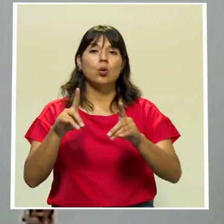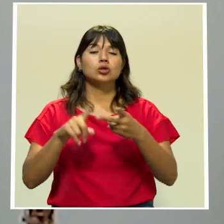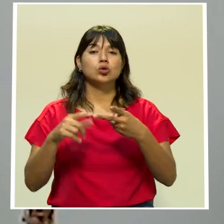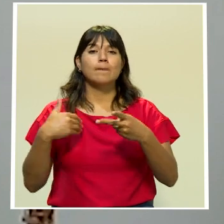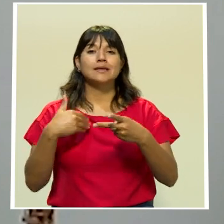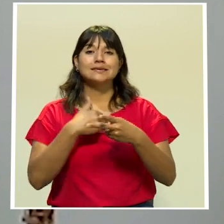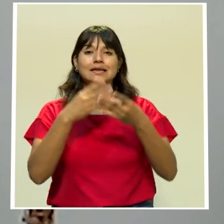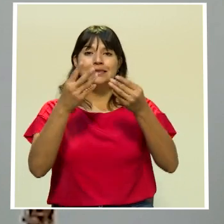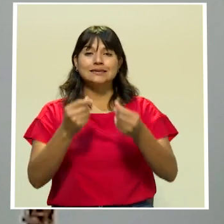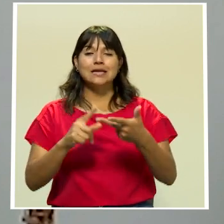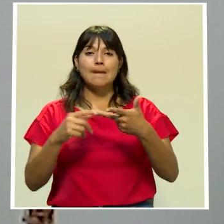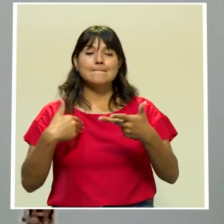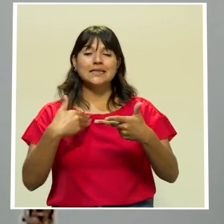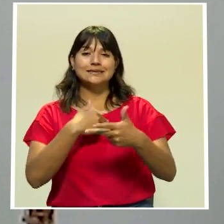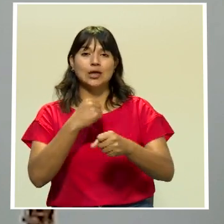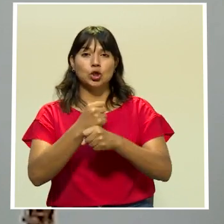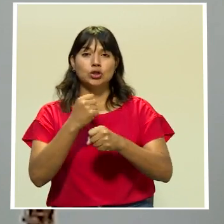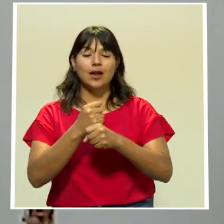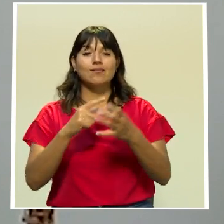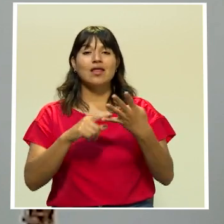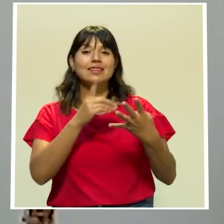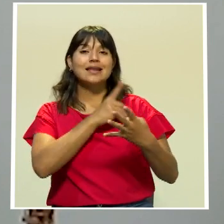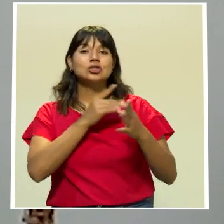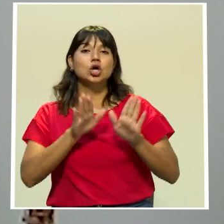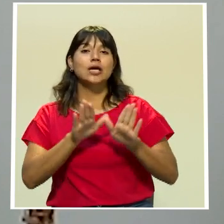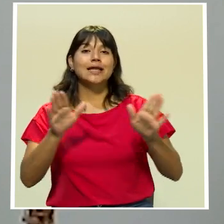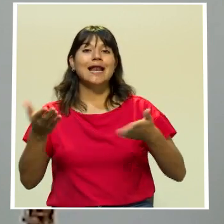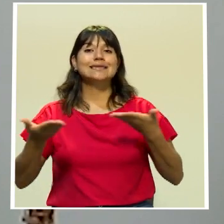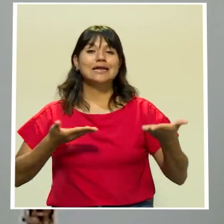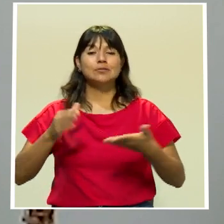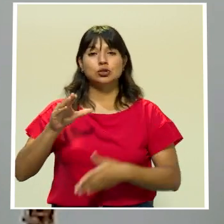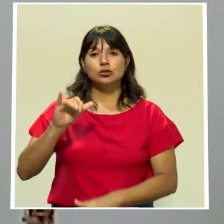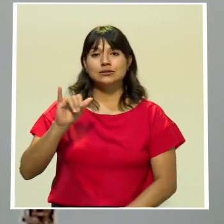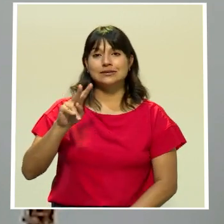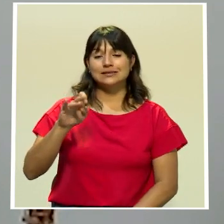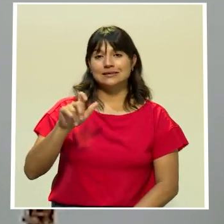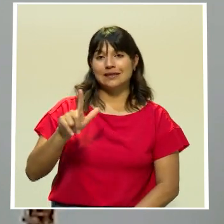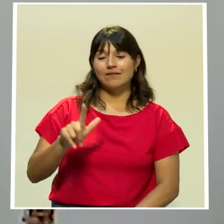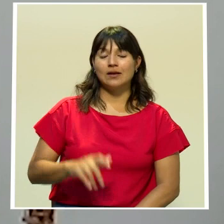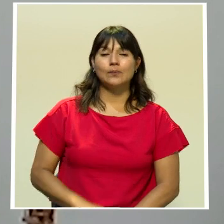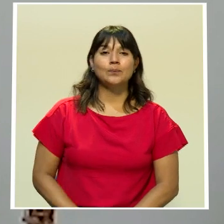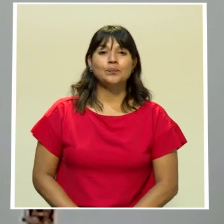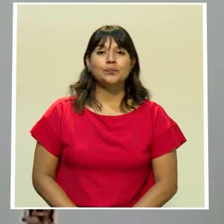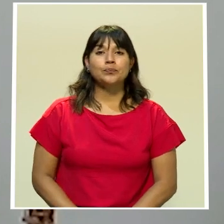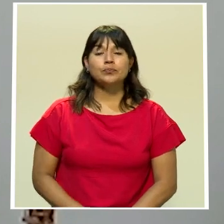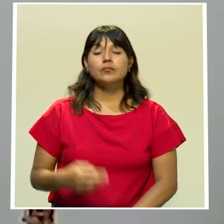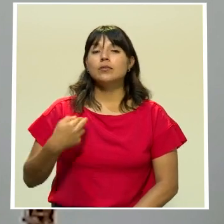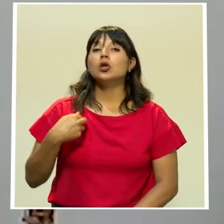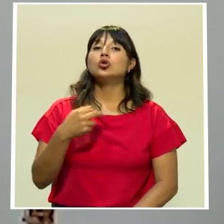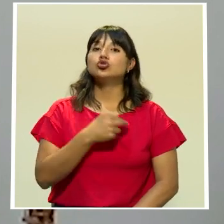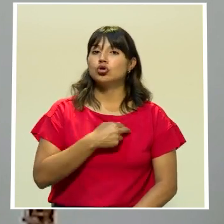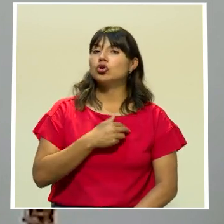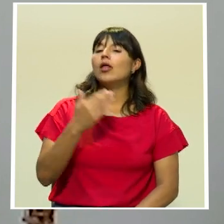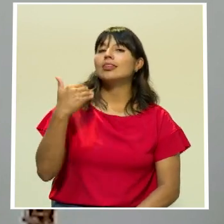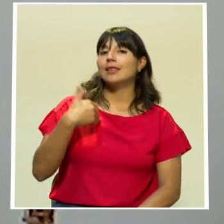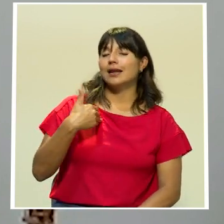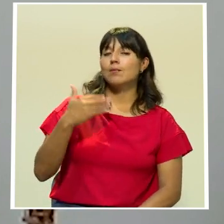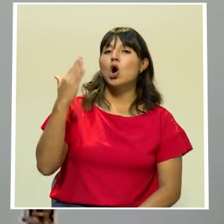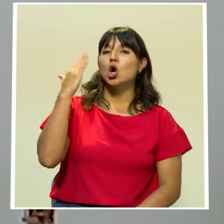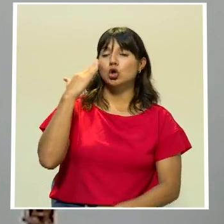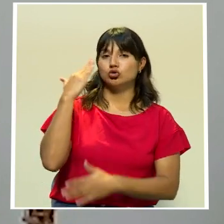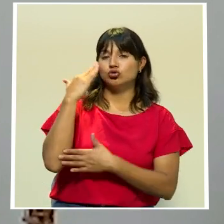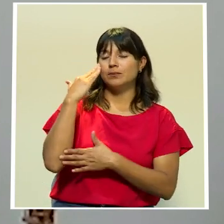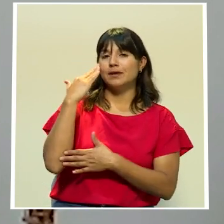el Ministerio de Trabajo y la Dirección General del Servicio Civil. A pesar de ello, hemos tenido conocimiento que se ha